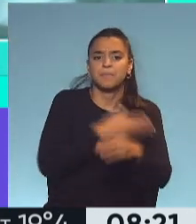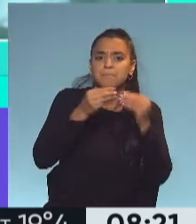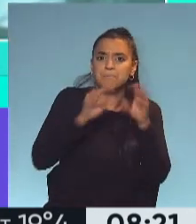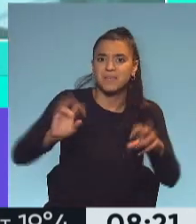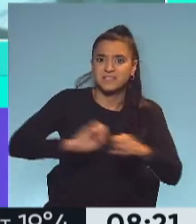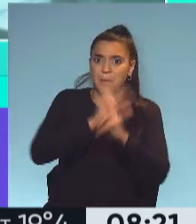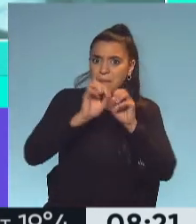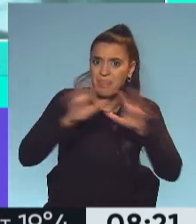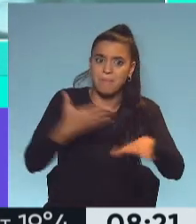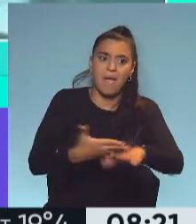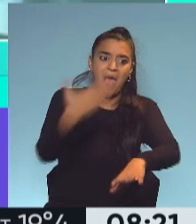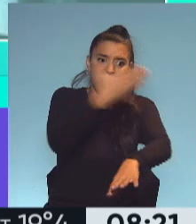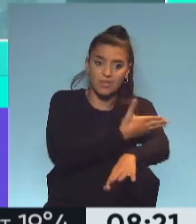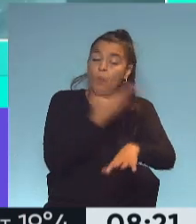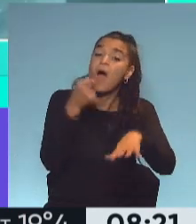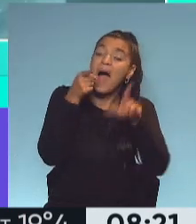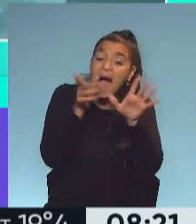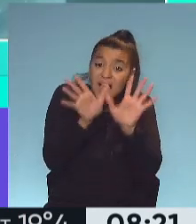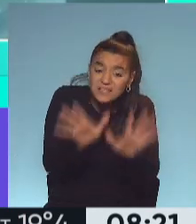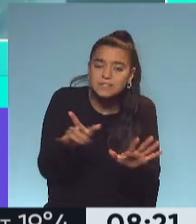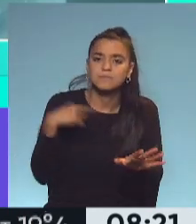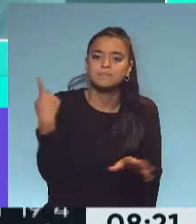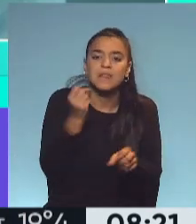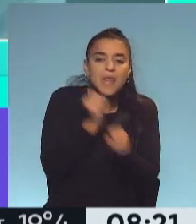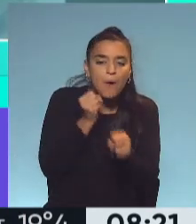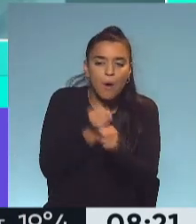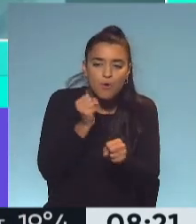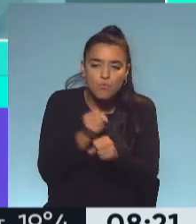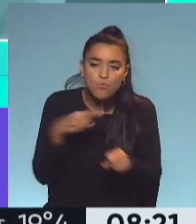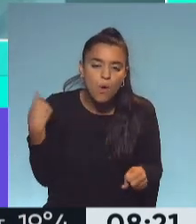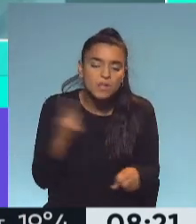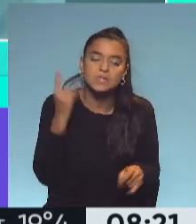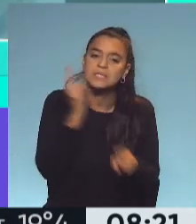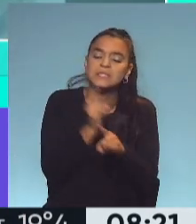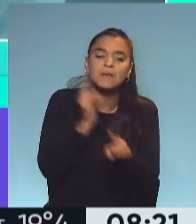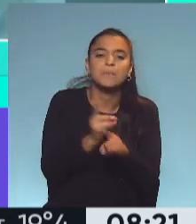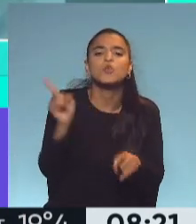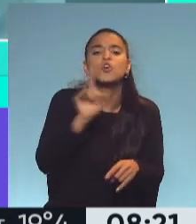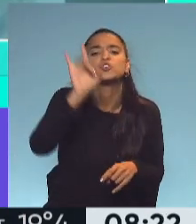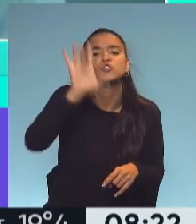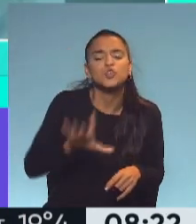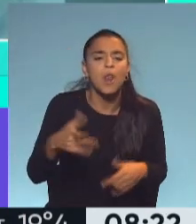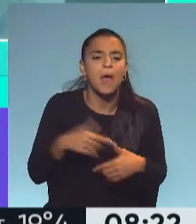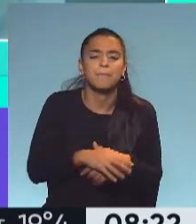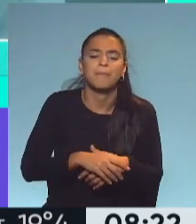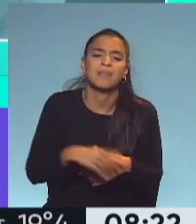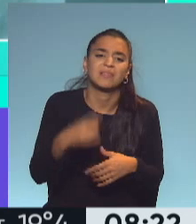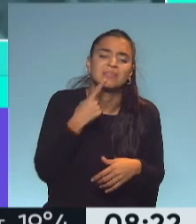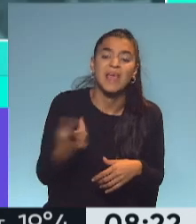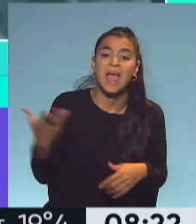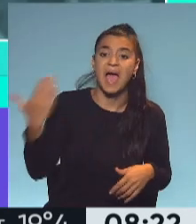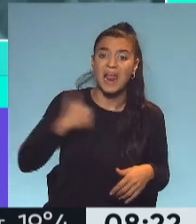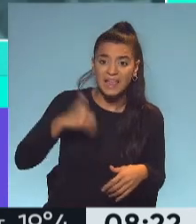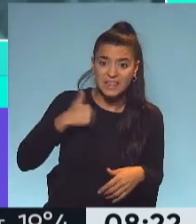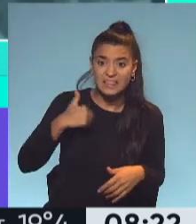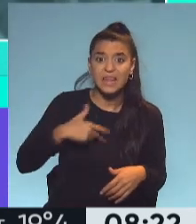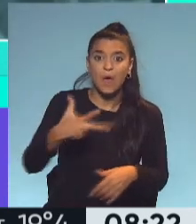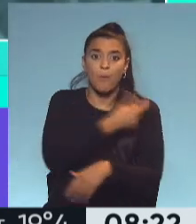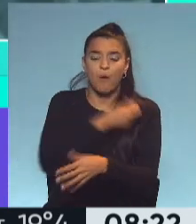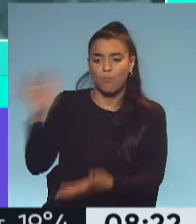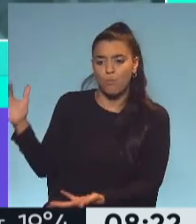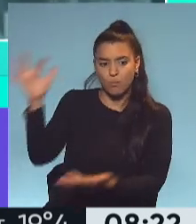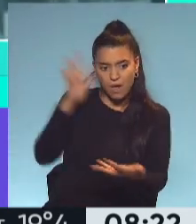la pandemia. En ese sentido, nuestro trabajo siempre está no solamente en que Argentina pueda recibir vacunas, sino como